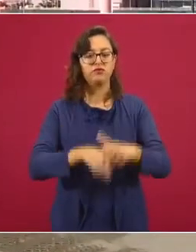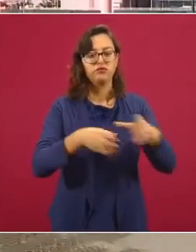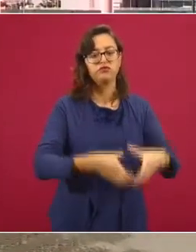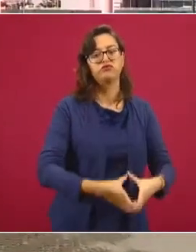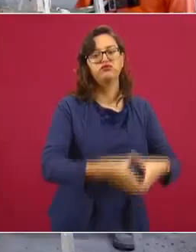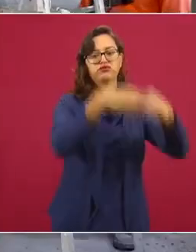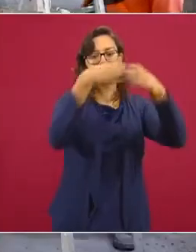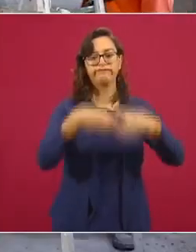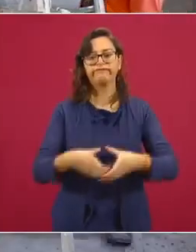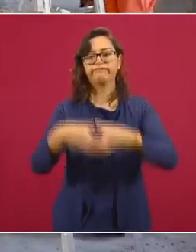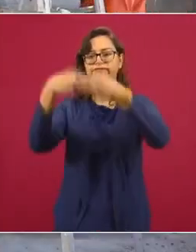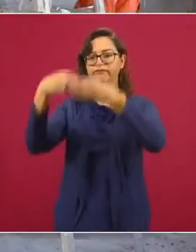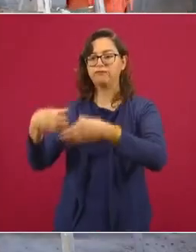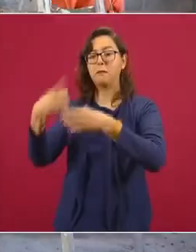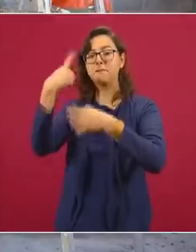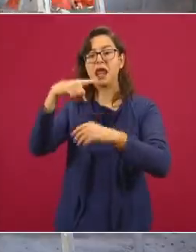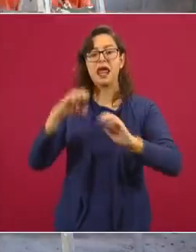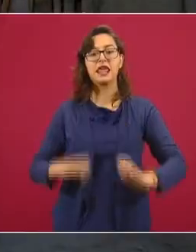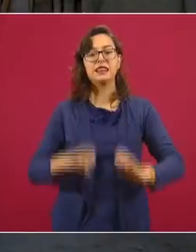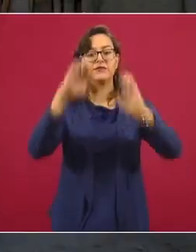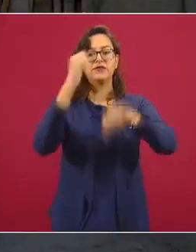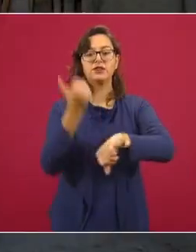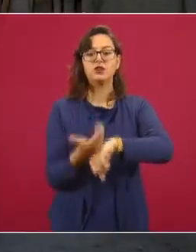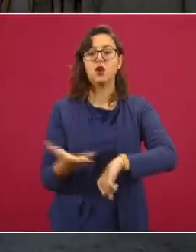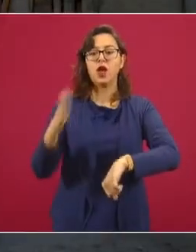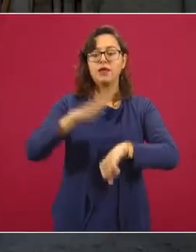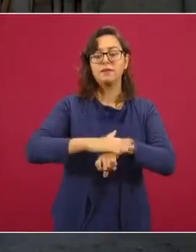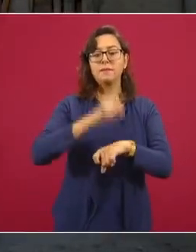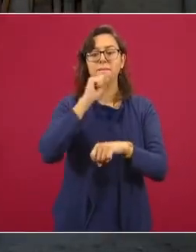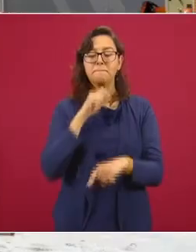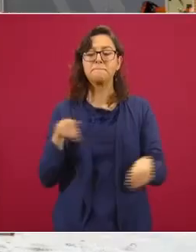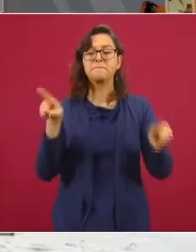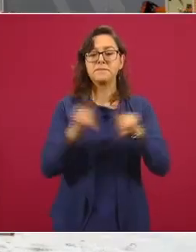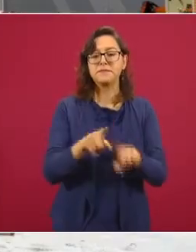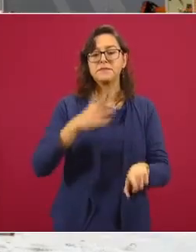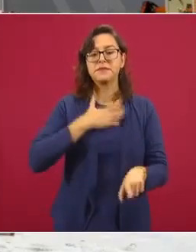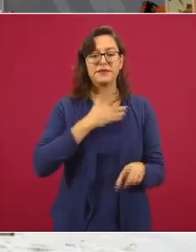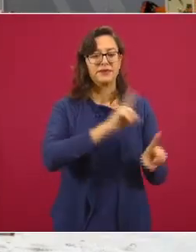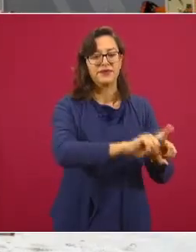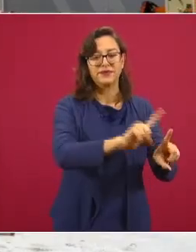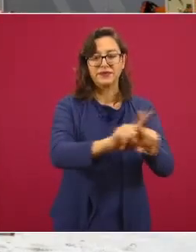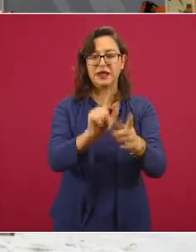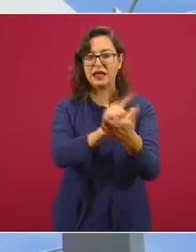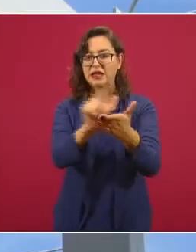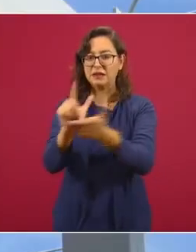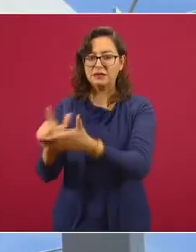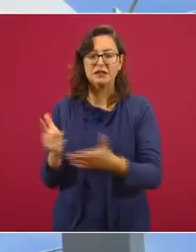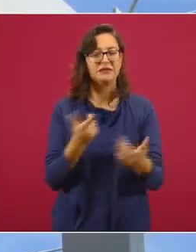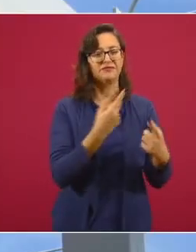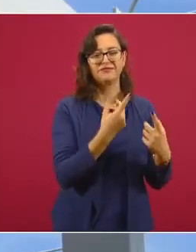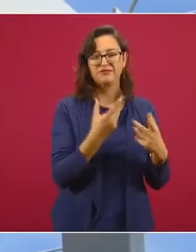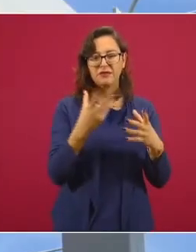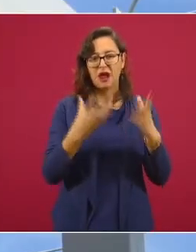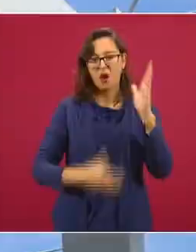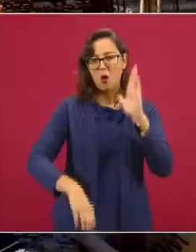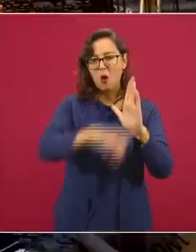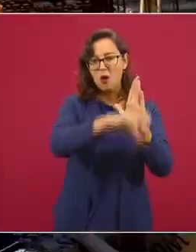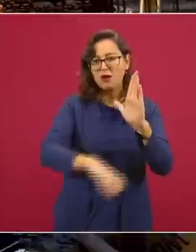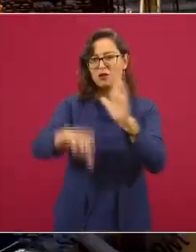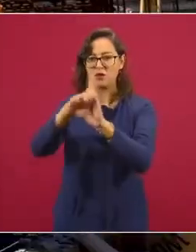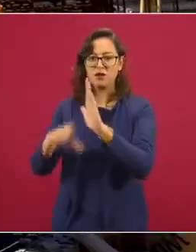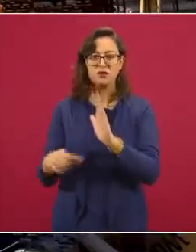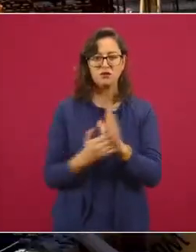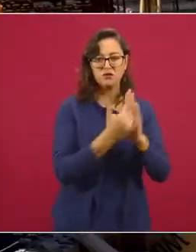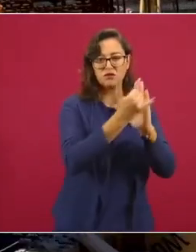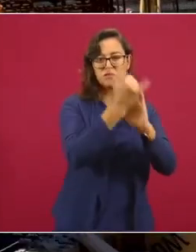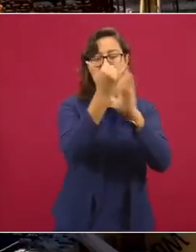en edificios administrativos, así como en las instalaciones hidráulica, sanitaria y colocación de cubierta de los edificios satélite y de seguridad, continuando también